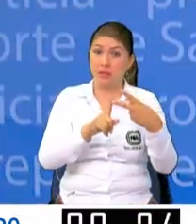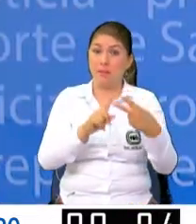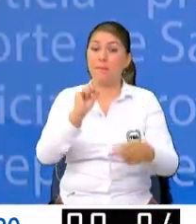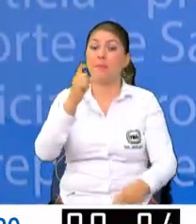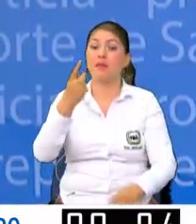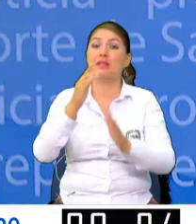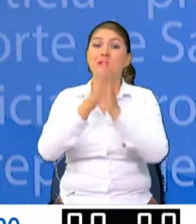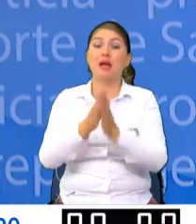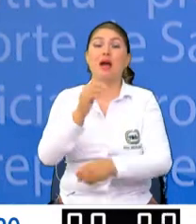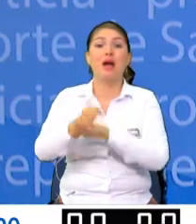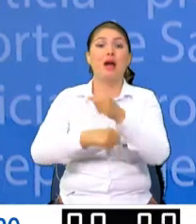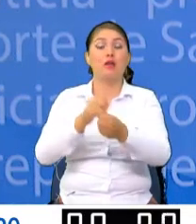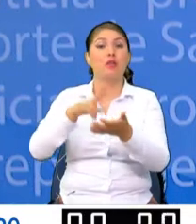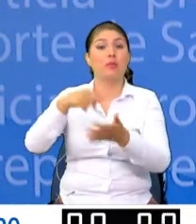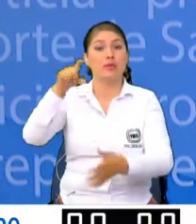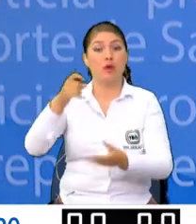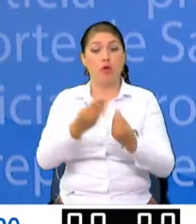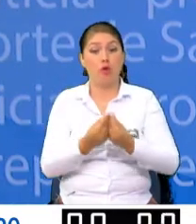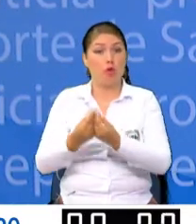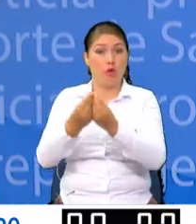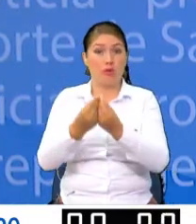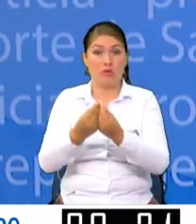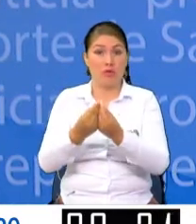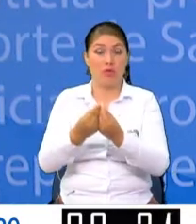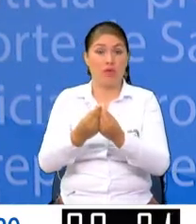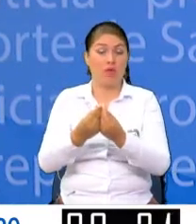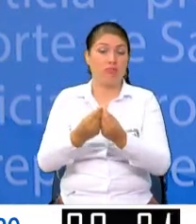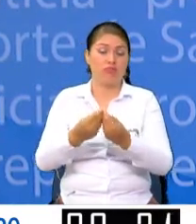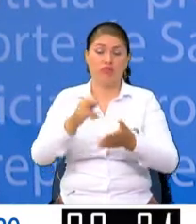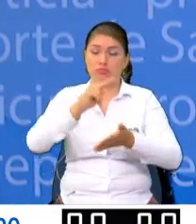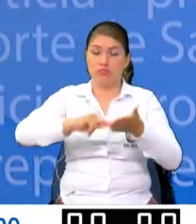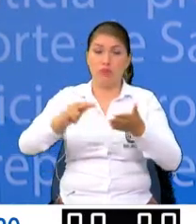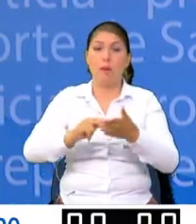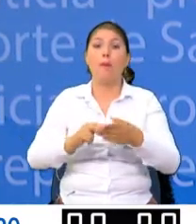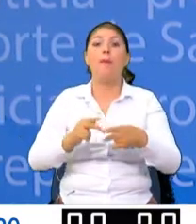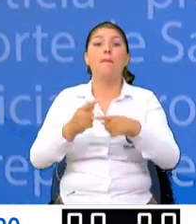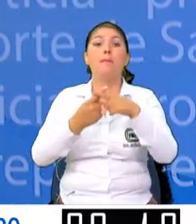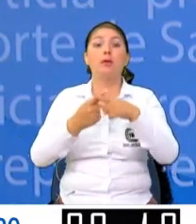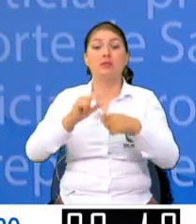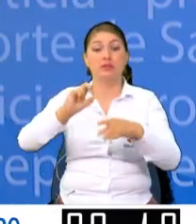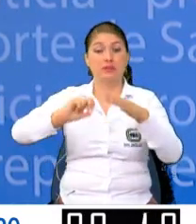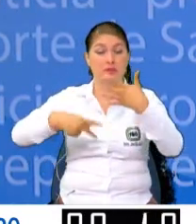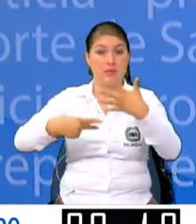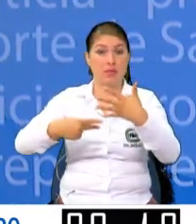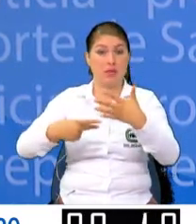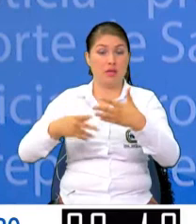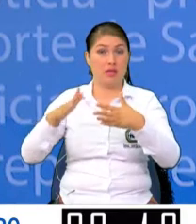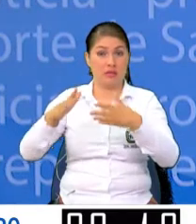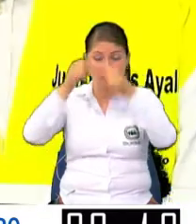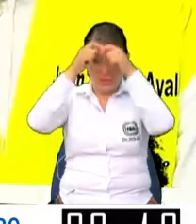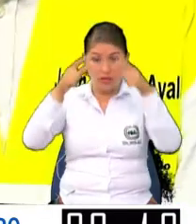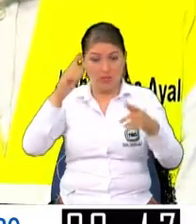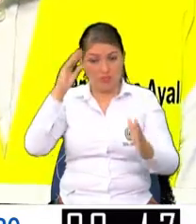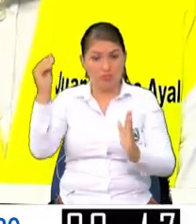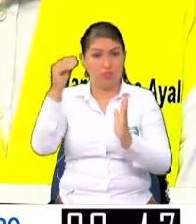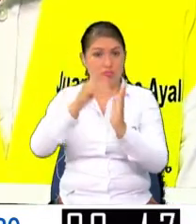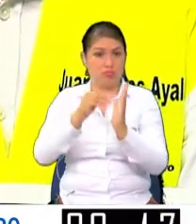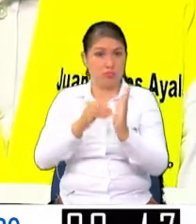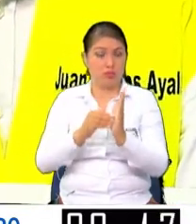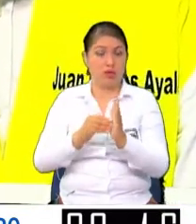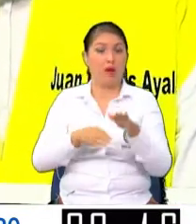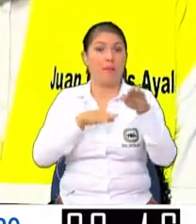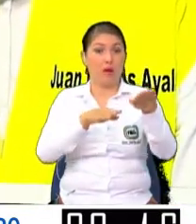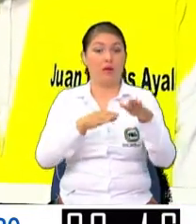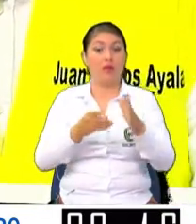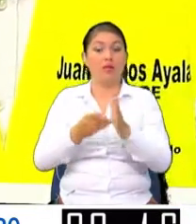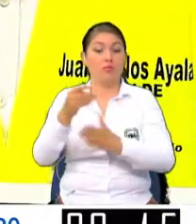primero de diciembre del año 2016 consejo de estado fallo y procuraduría séptima elegante el consejo de estado definió concepto en torno al personero